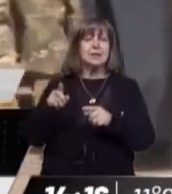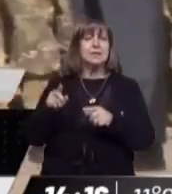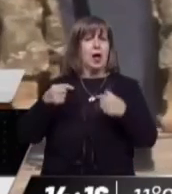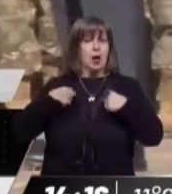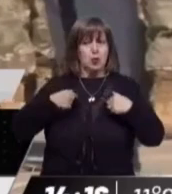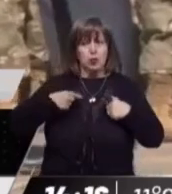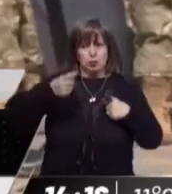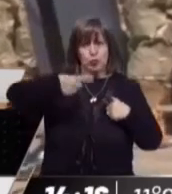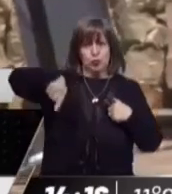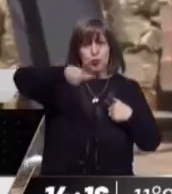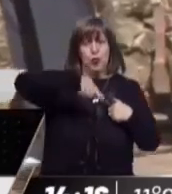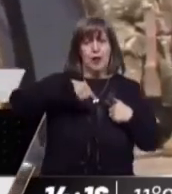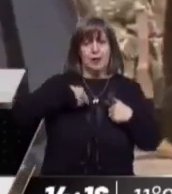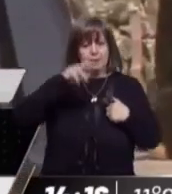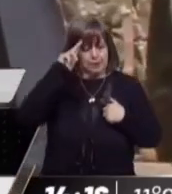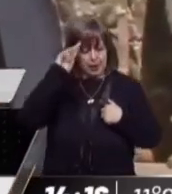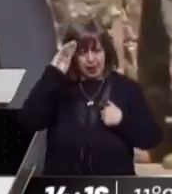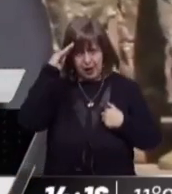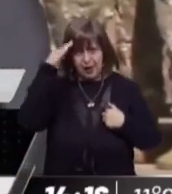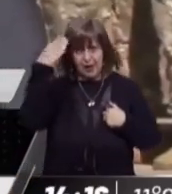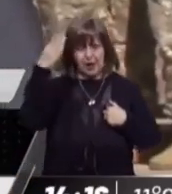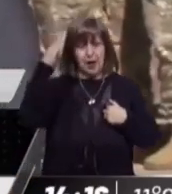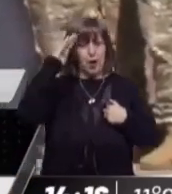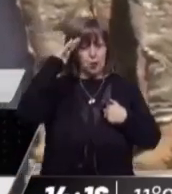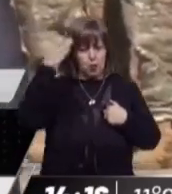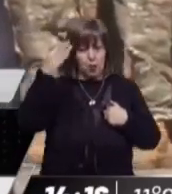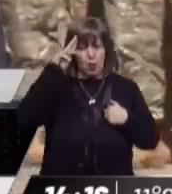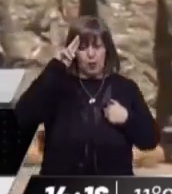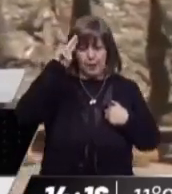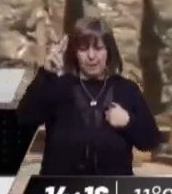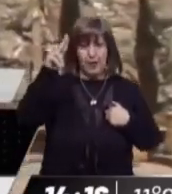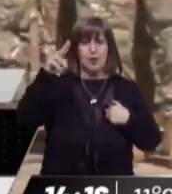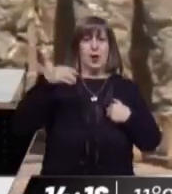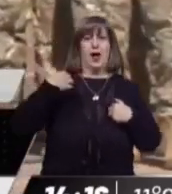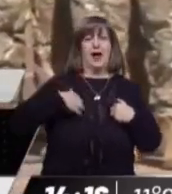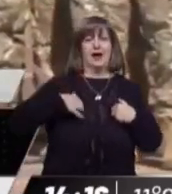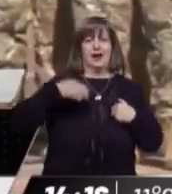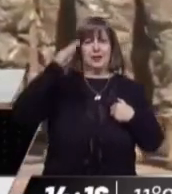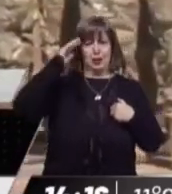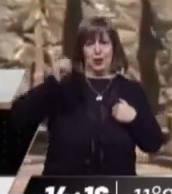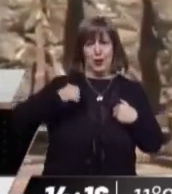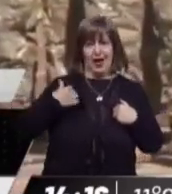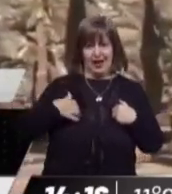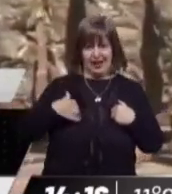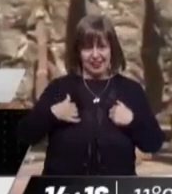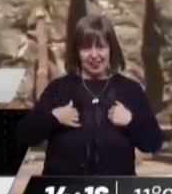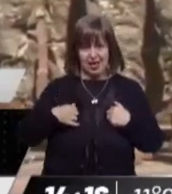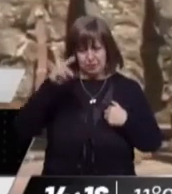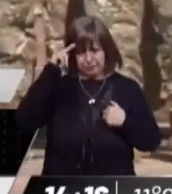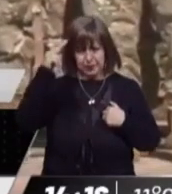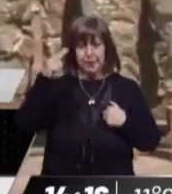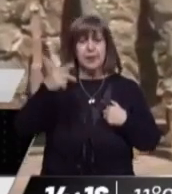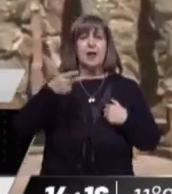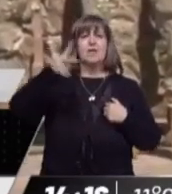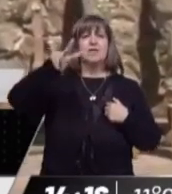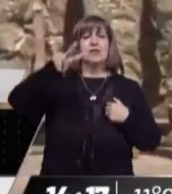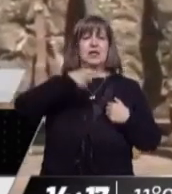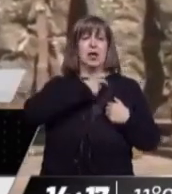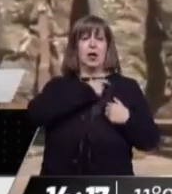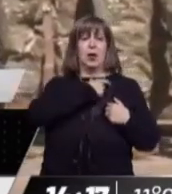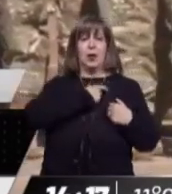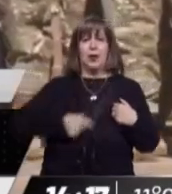aquí para honrar al Ejército Argentino. Nos acompaña nuestra